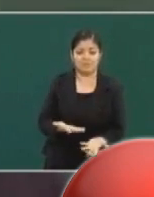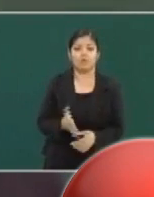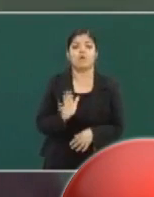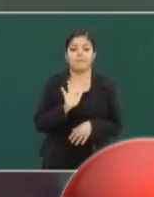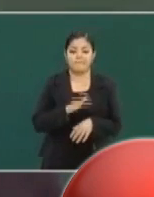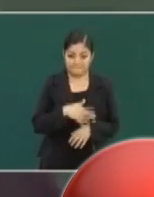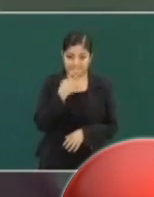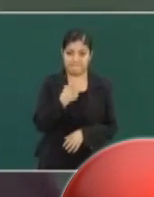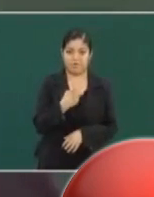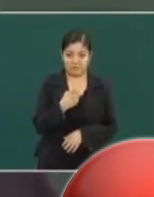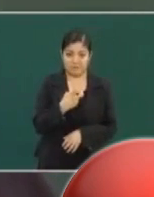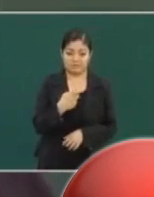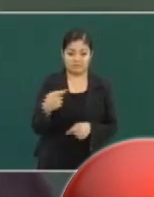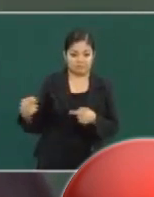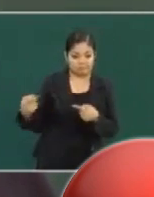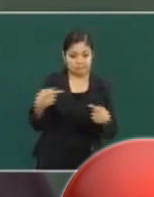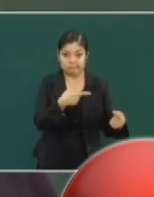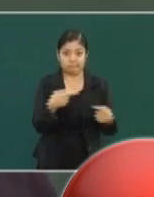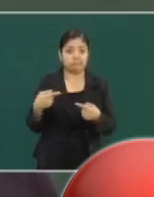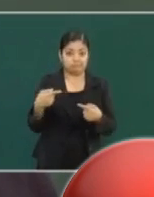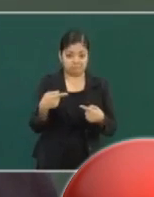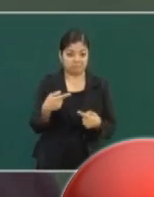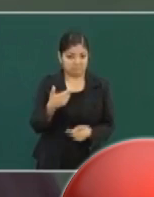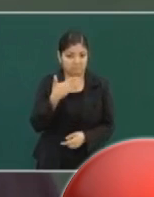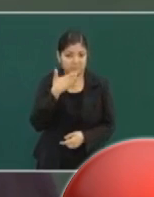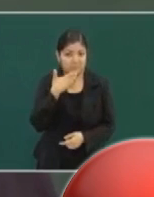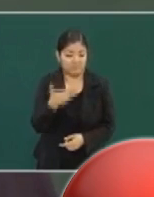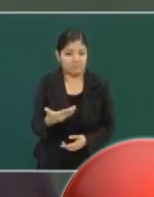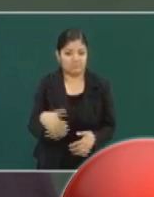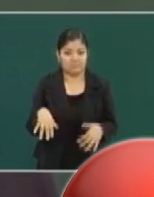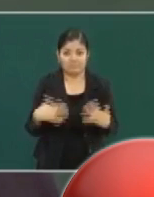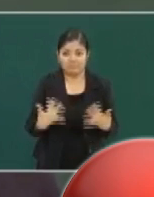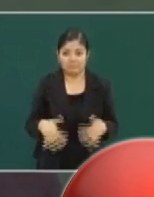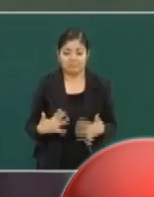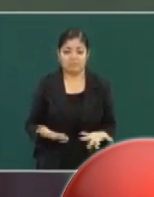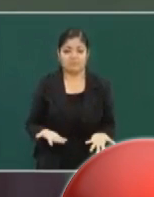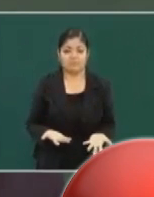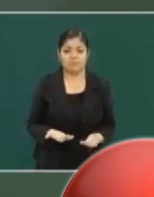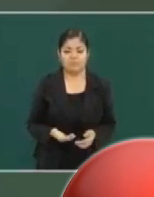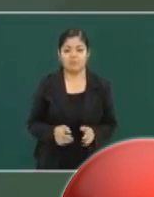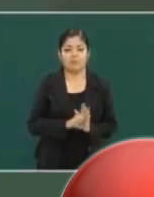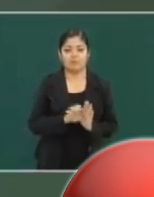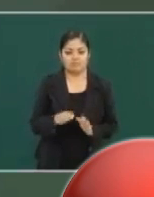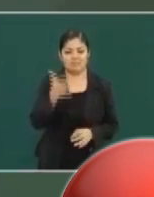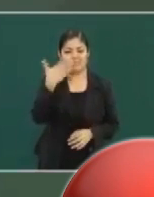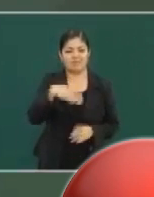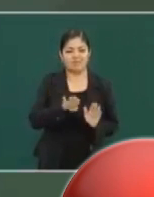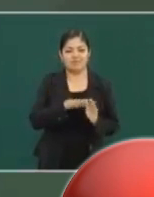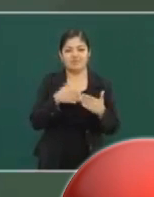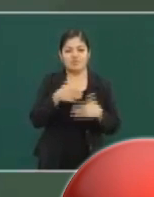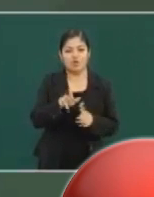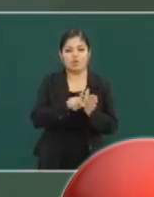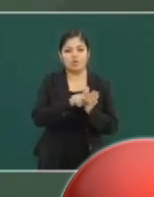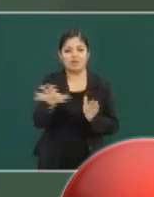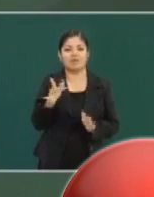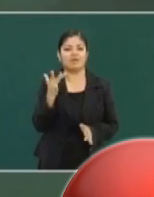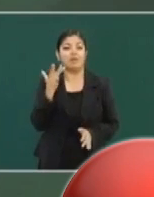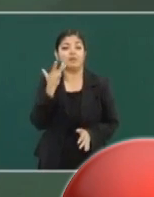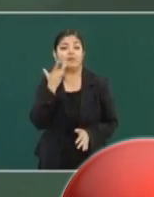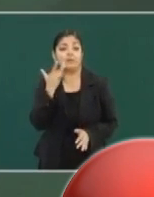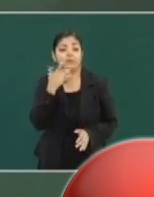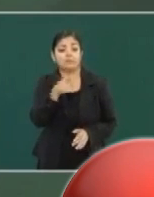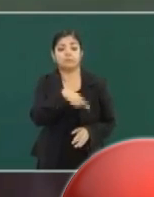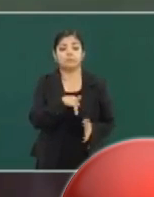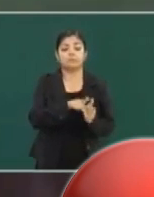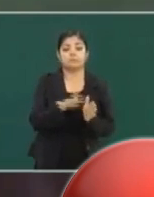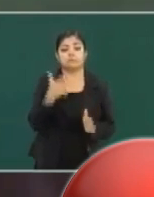Entonces, ese debate es muy bueno. Lo de prensa fifí ya lo he explicado en otras ocasiones. Es la